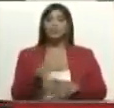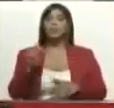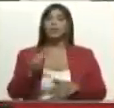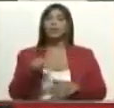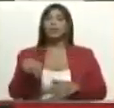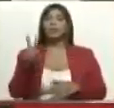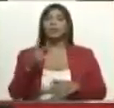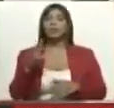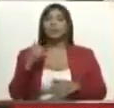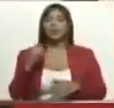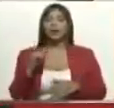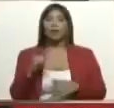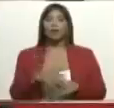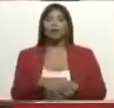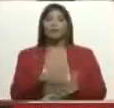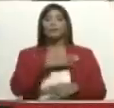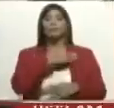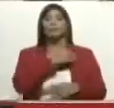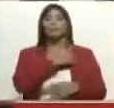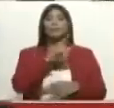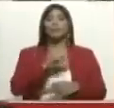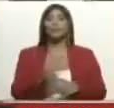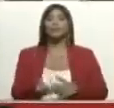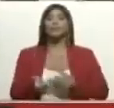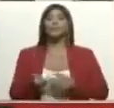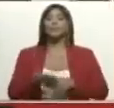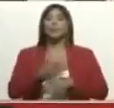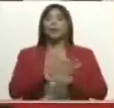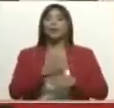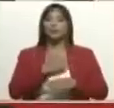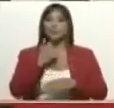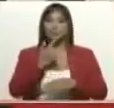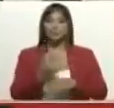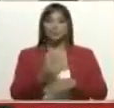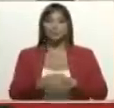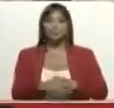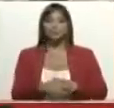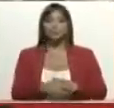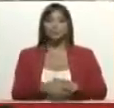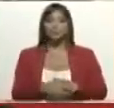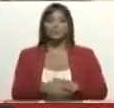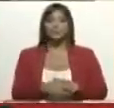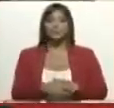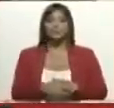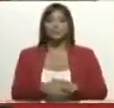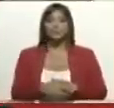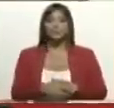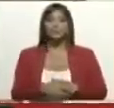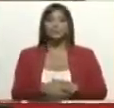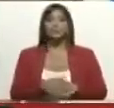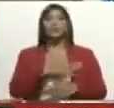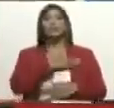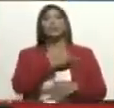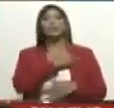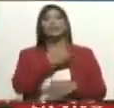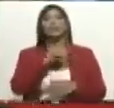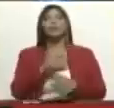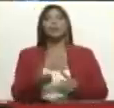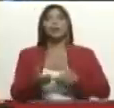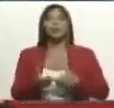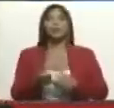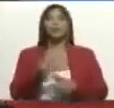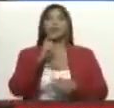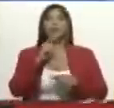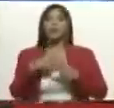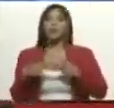en Venezuela hay generales y armas. Lo decían en aquel entonces, generales y armas. ¿Y saben qué